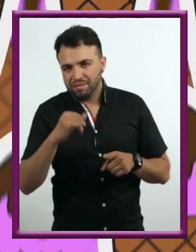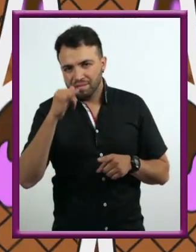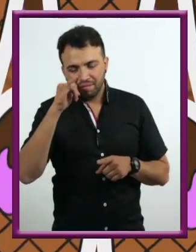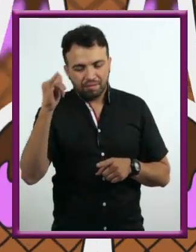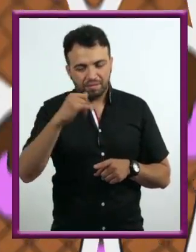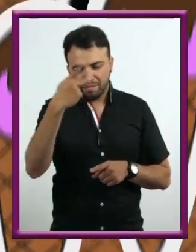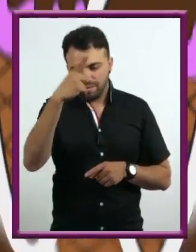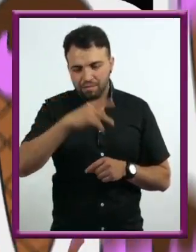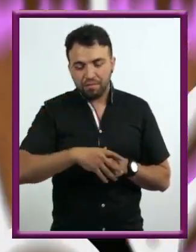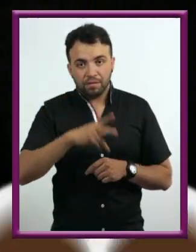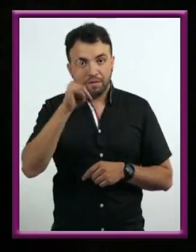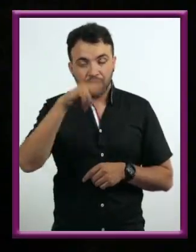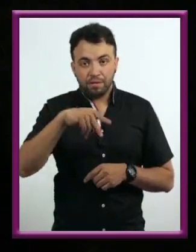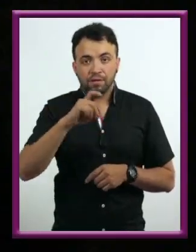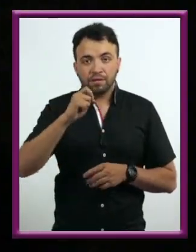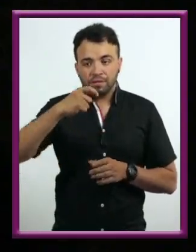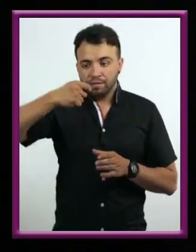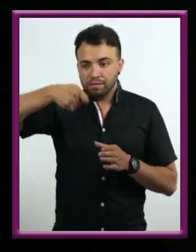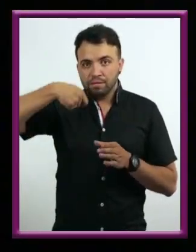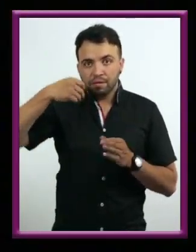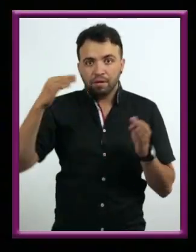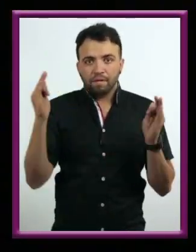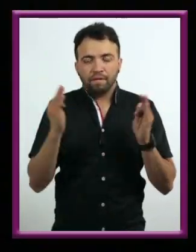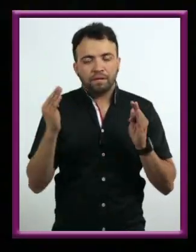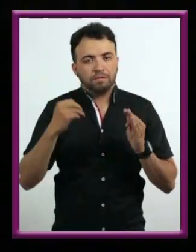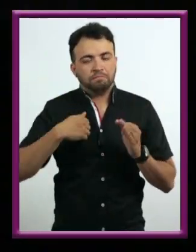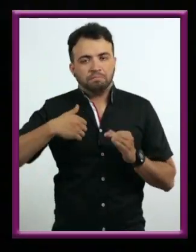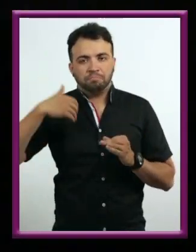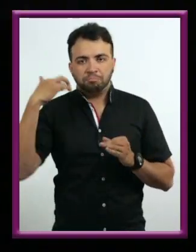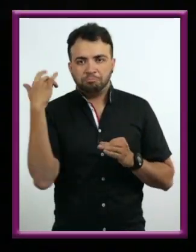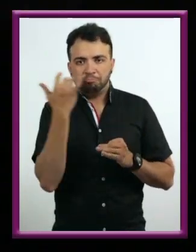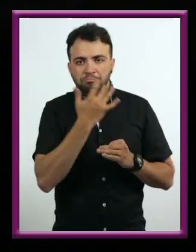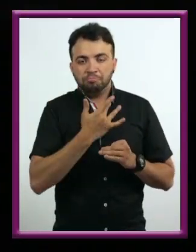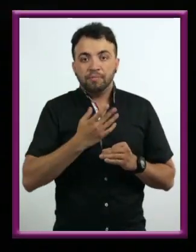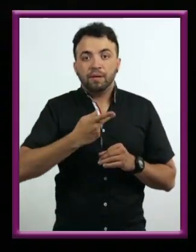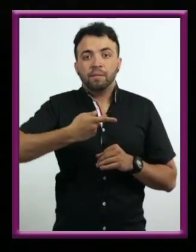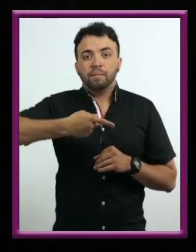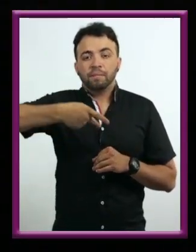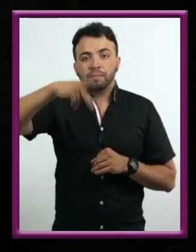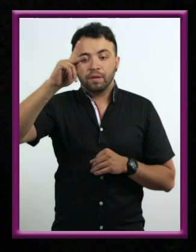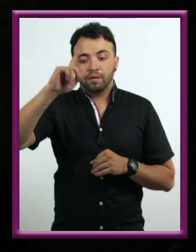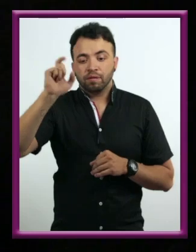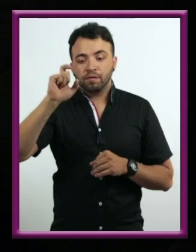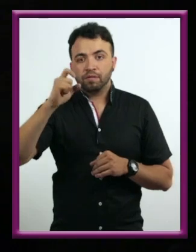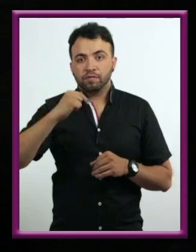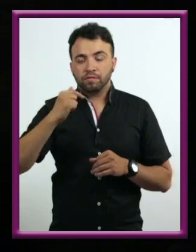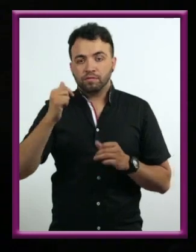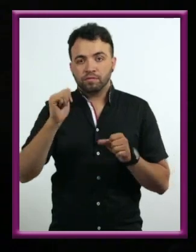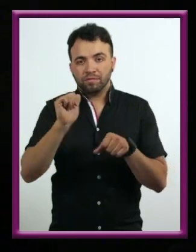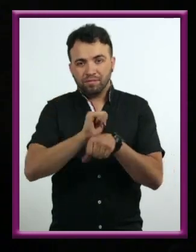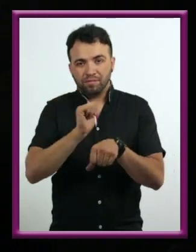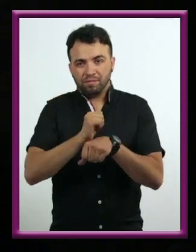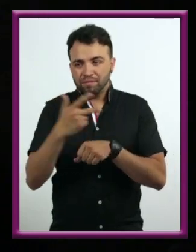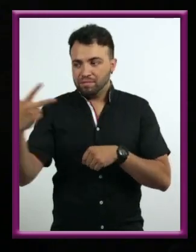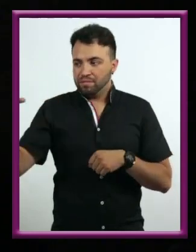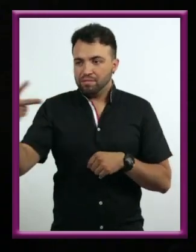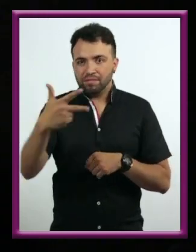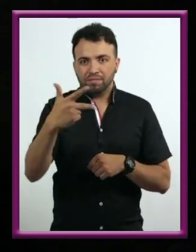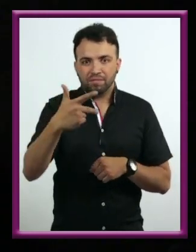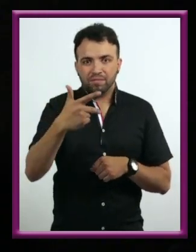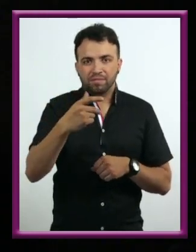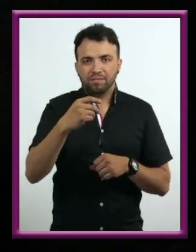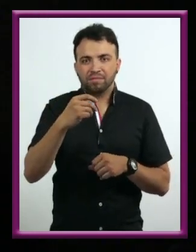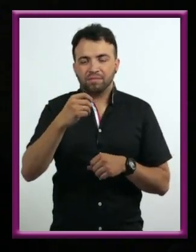un pote de helado napolitano. Ustedes van a guardar mi secreto, ¿verdad? Les contaba que me estaba